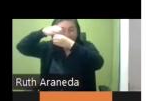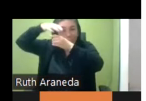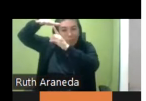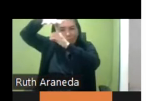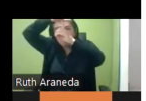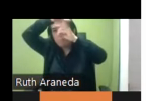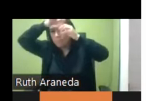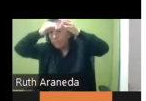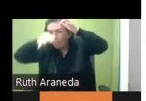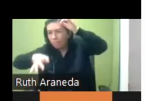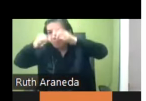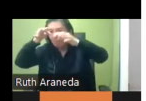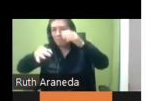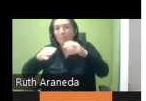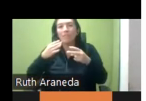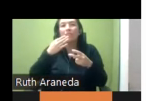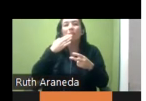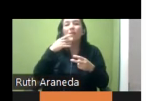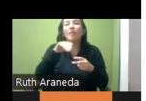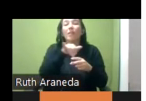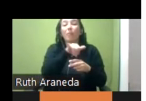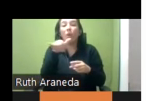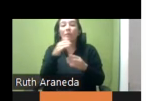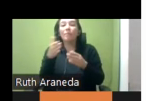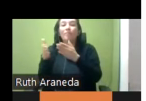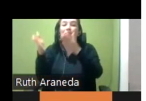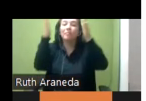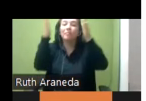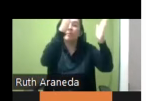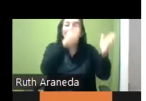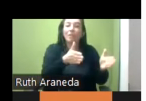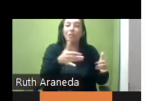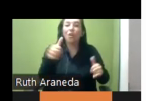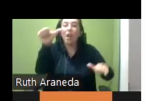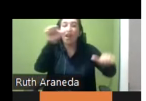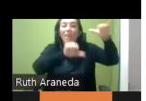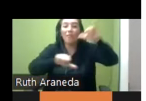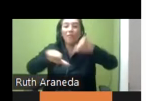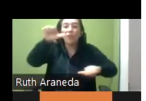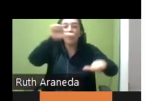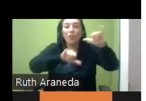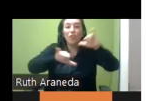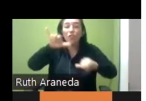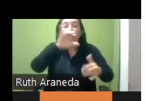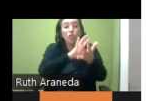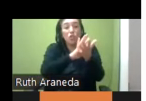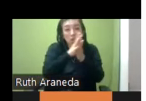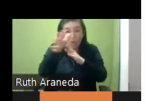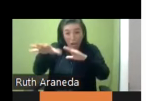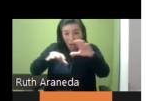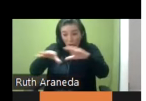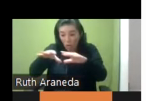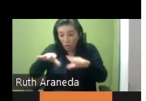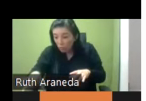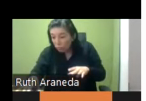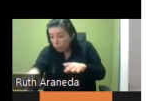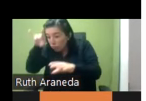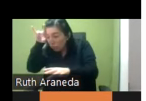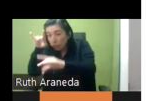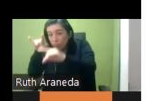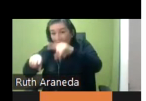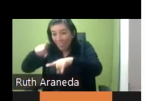más tarde, el trabajo de laboratorio significa el estudio de todo aquello artefacto que fue excavado de la tierra